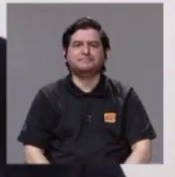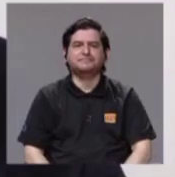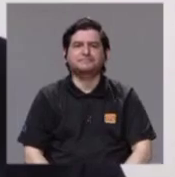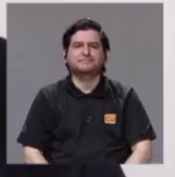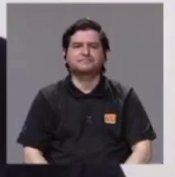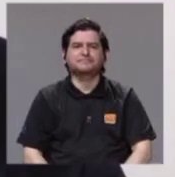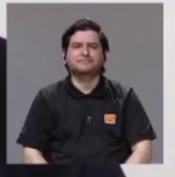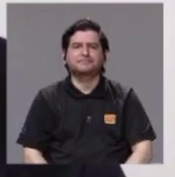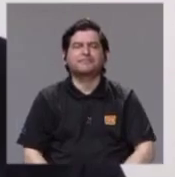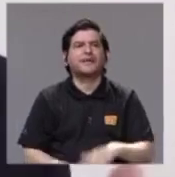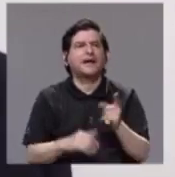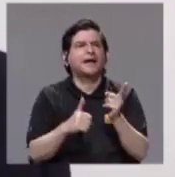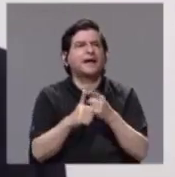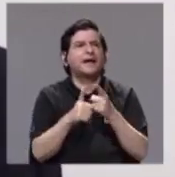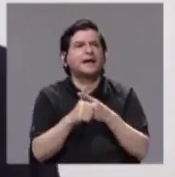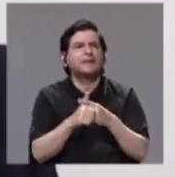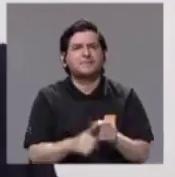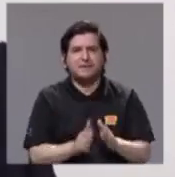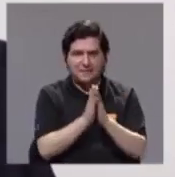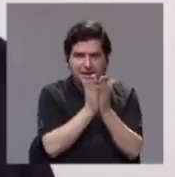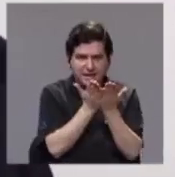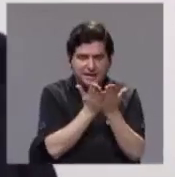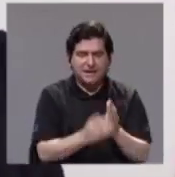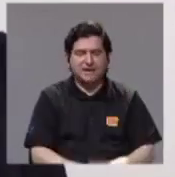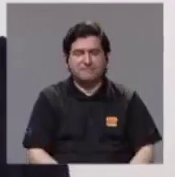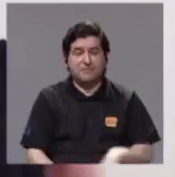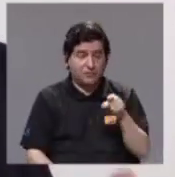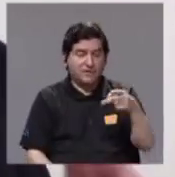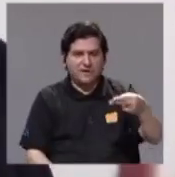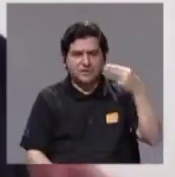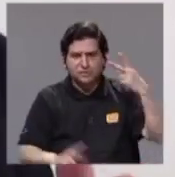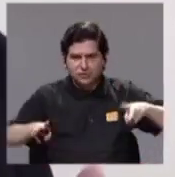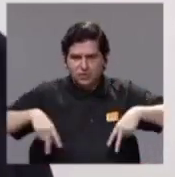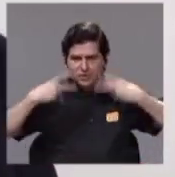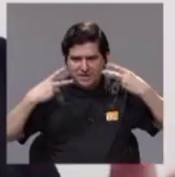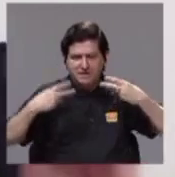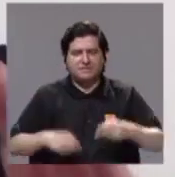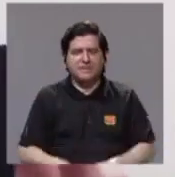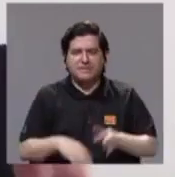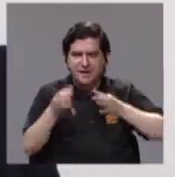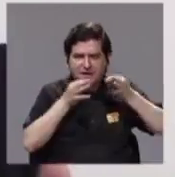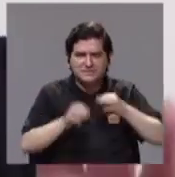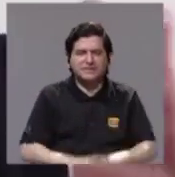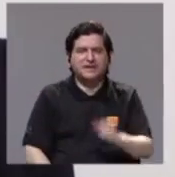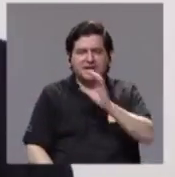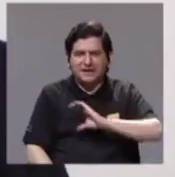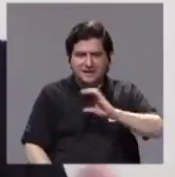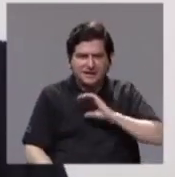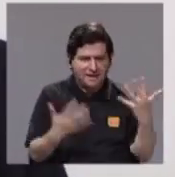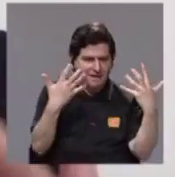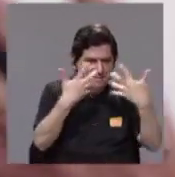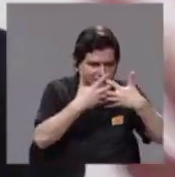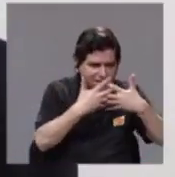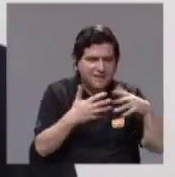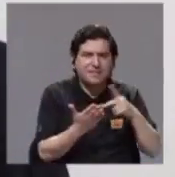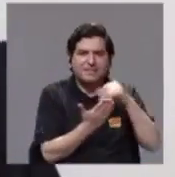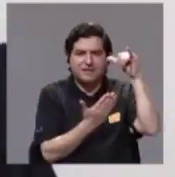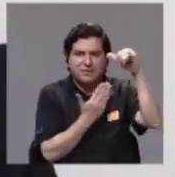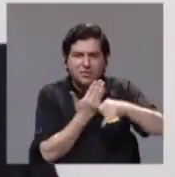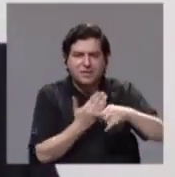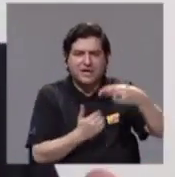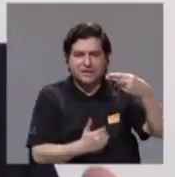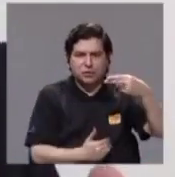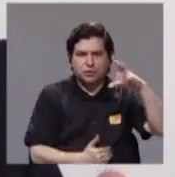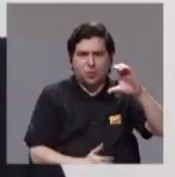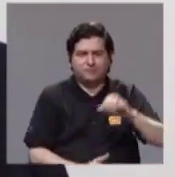el primer tomo de mi biografía explica un poco esa dimensión mestiza del proyecto